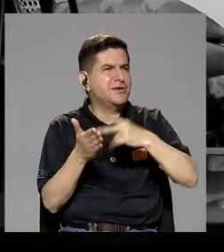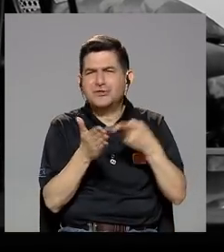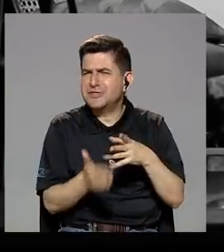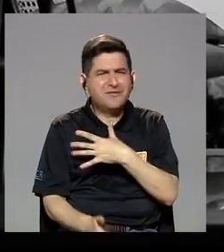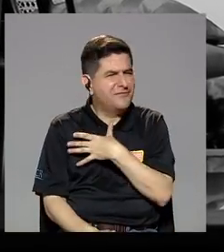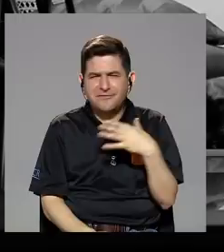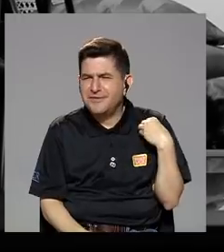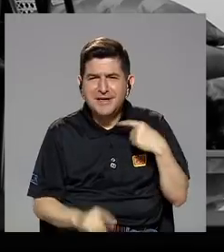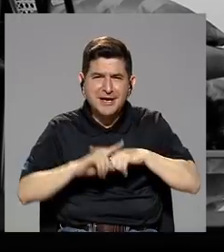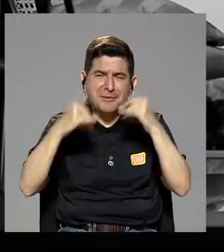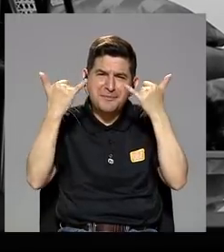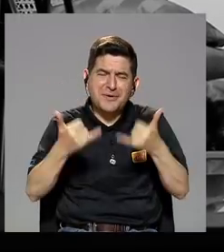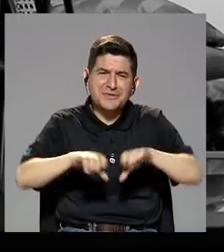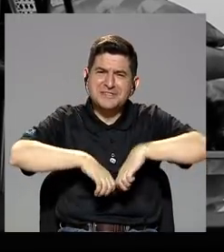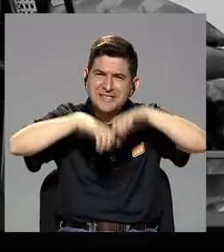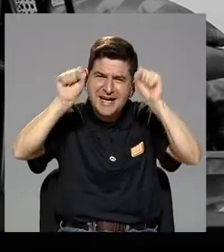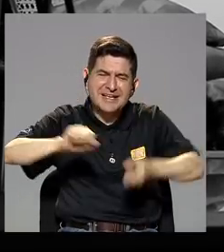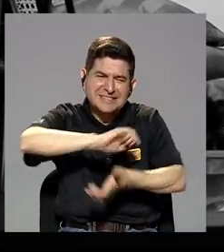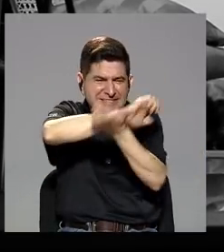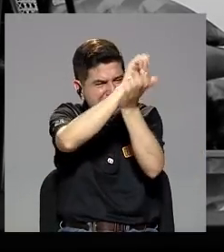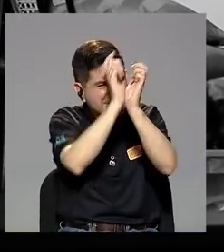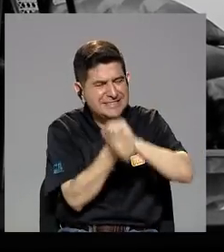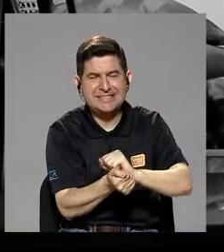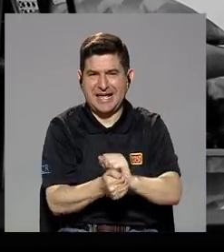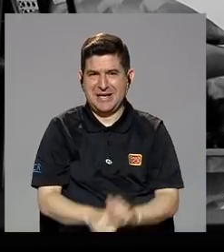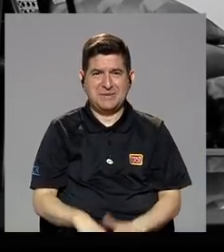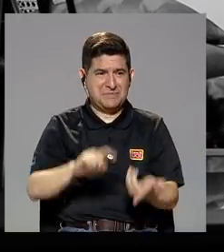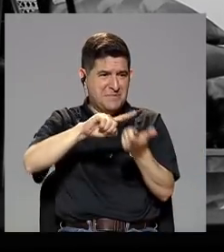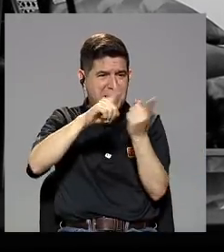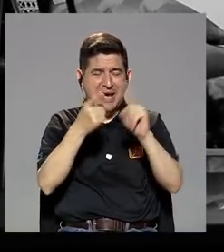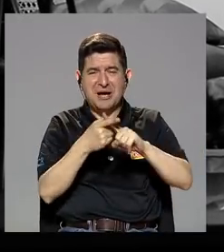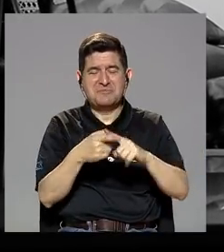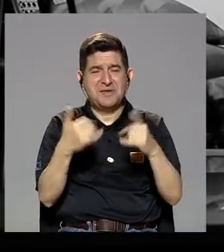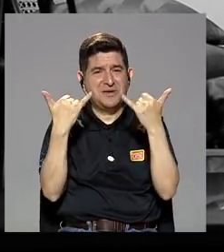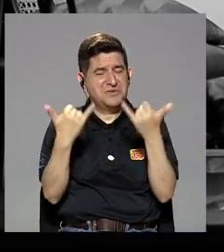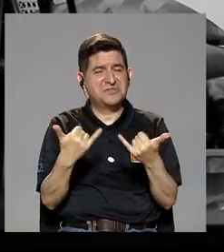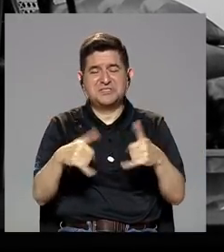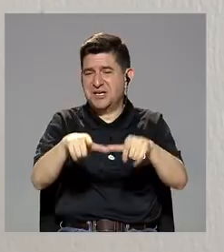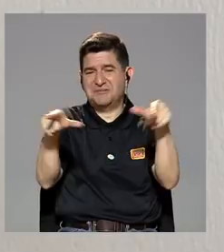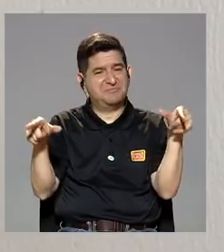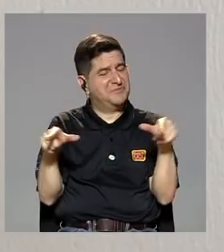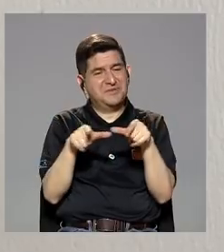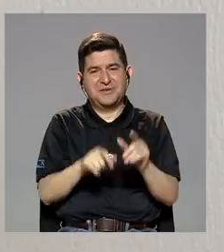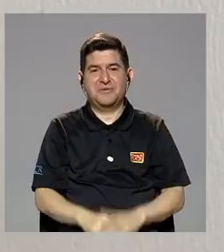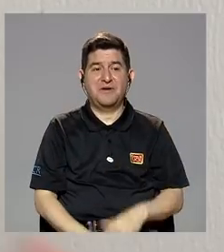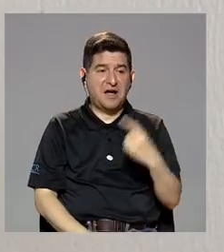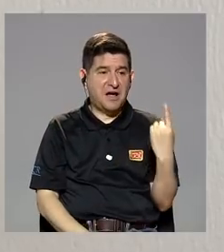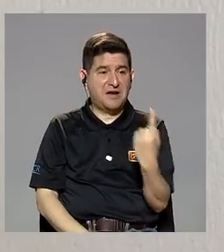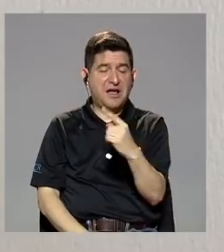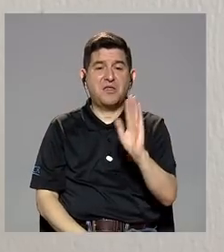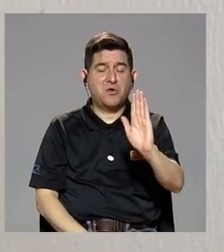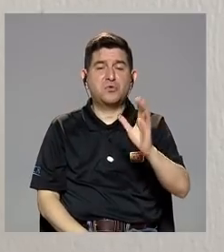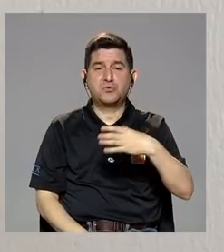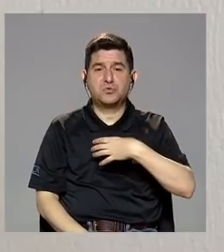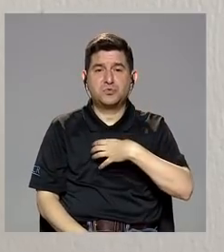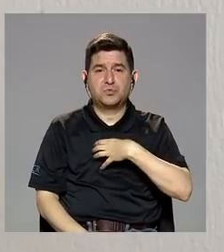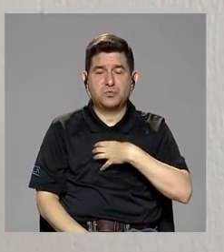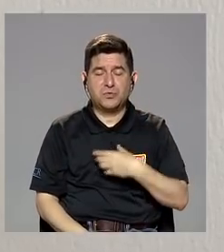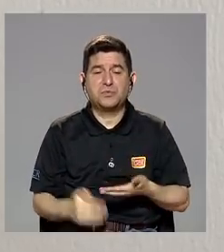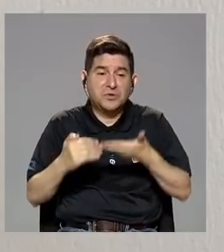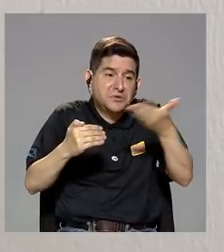gustará lo que pasa que ya el sistema cambió los amigos ya no están cada uno está en su cosa